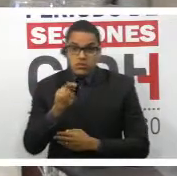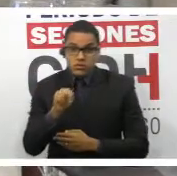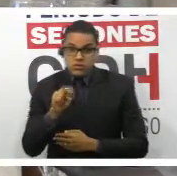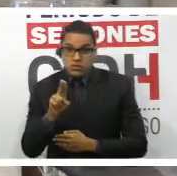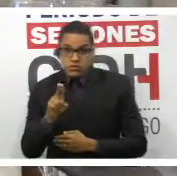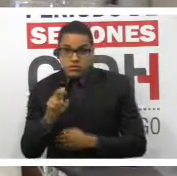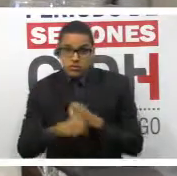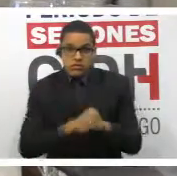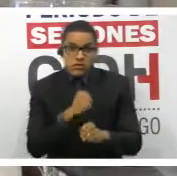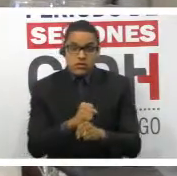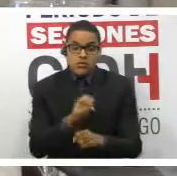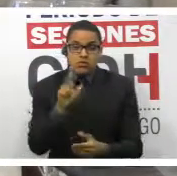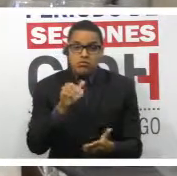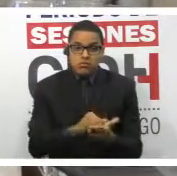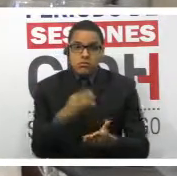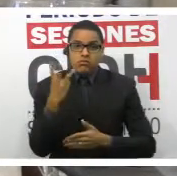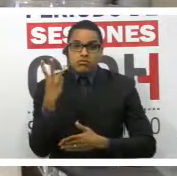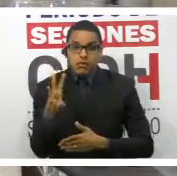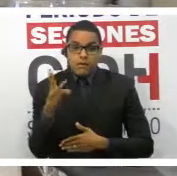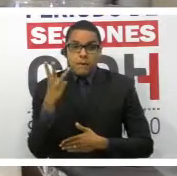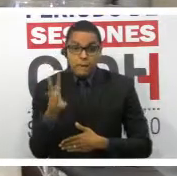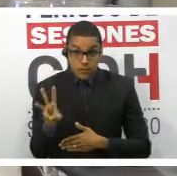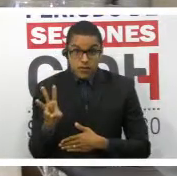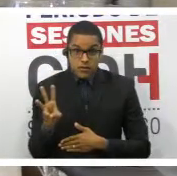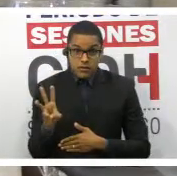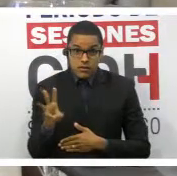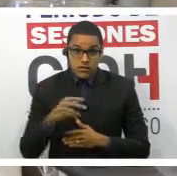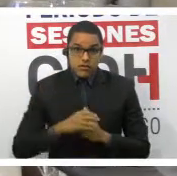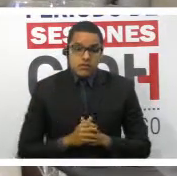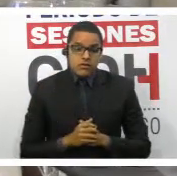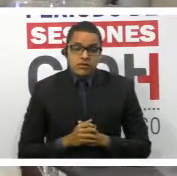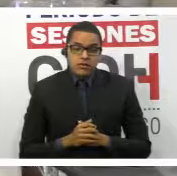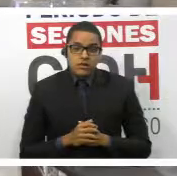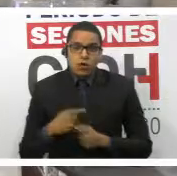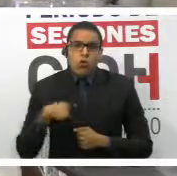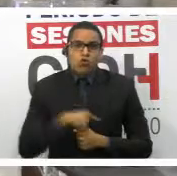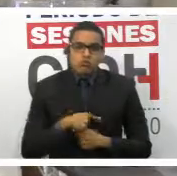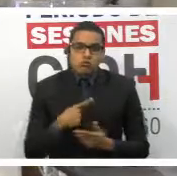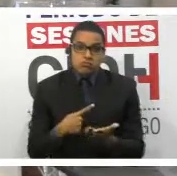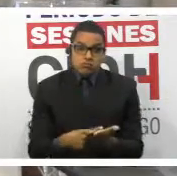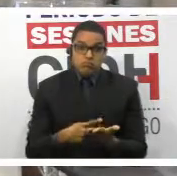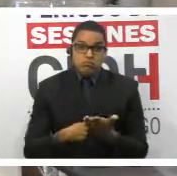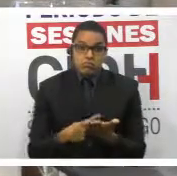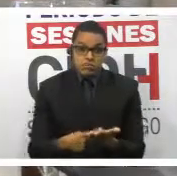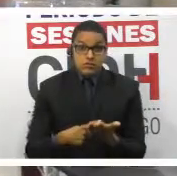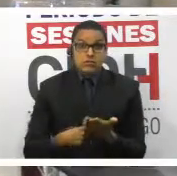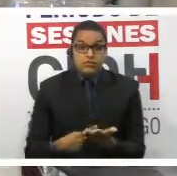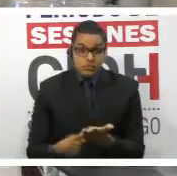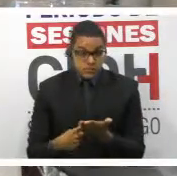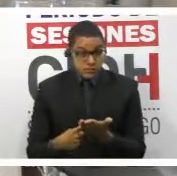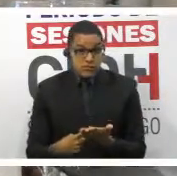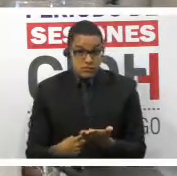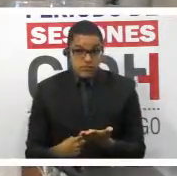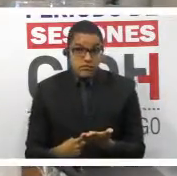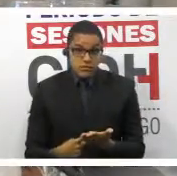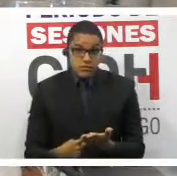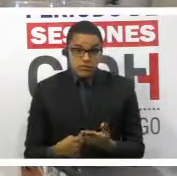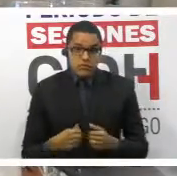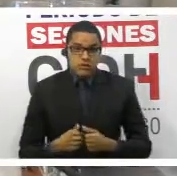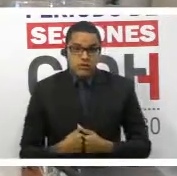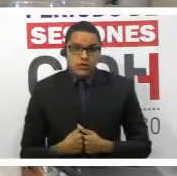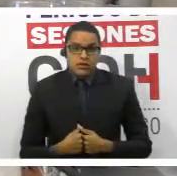1999 la convención interamericana para eliminar las formas de discriminación con las personas con discapacidad